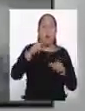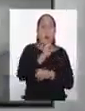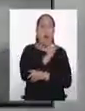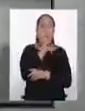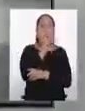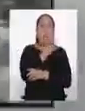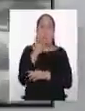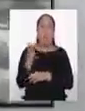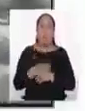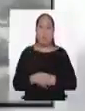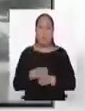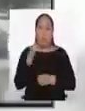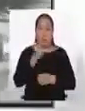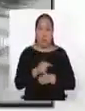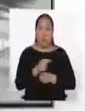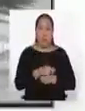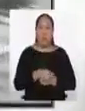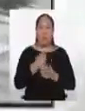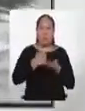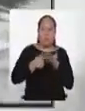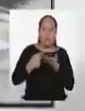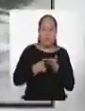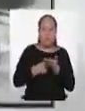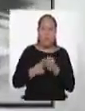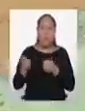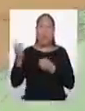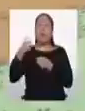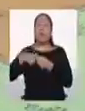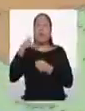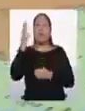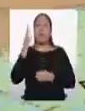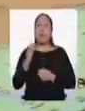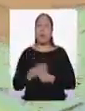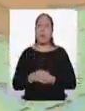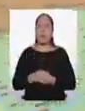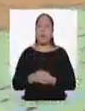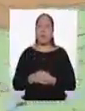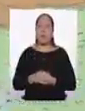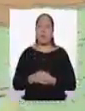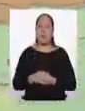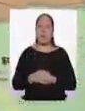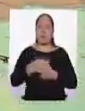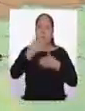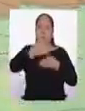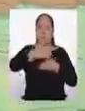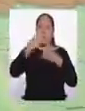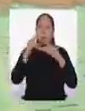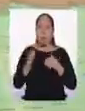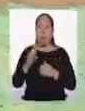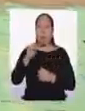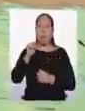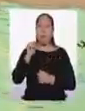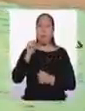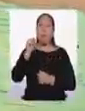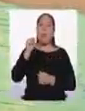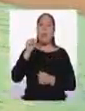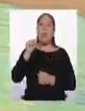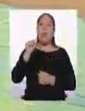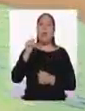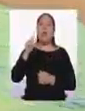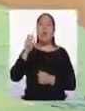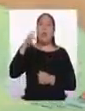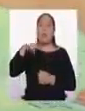norte. Estas gestiones incluyeron a Brasil. La frontera, definida por el Tratado Salomón-Lozano por los